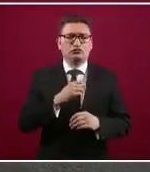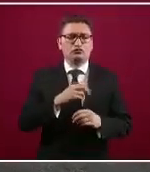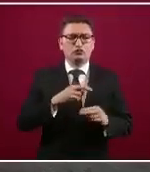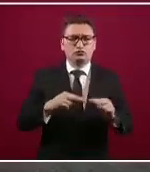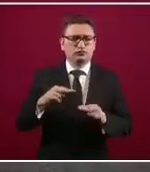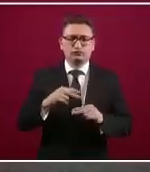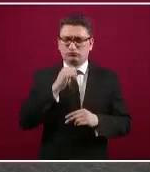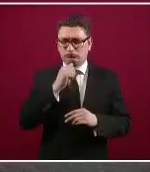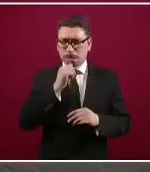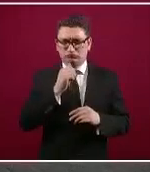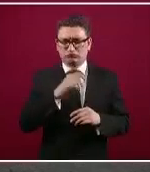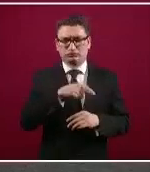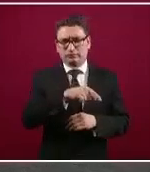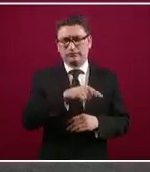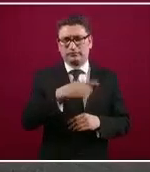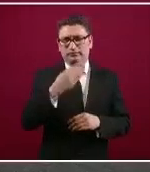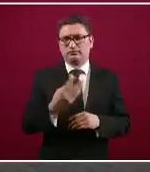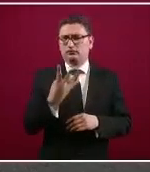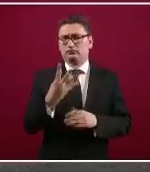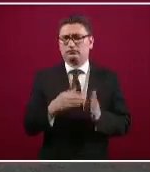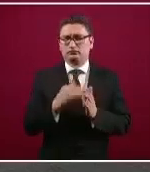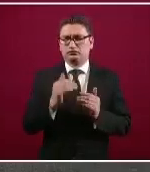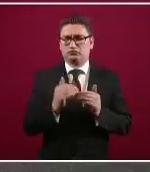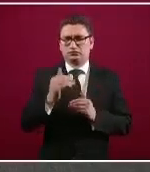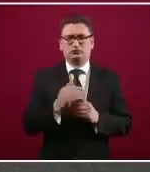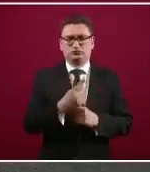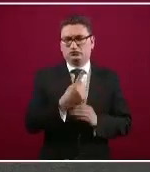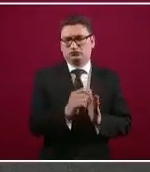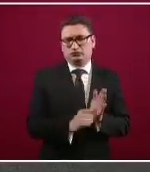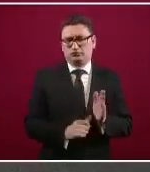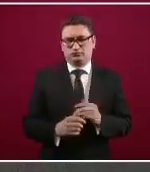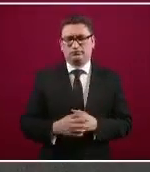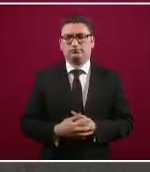Son como 4,000 pesos más al mes.